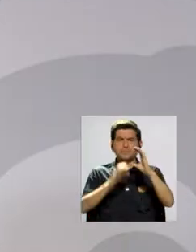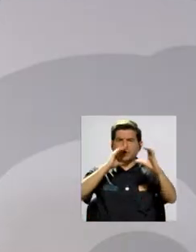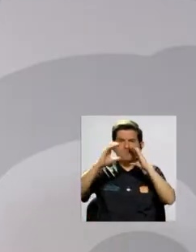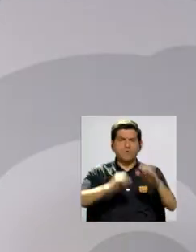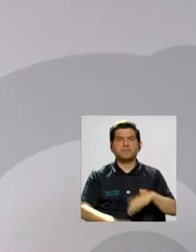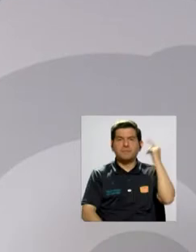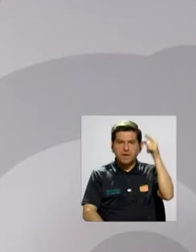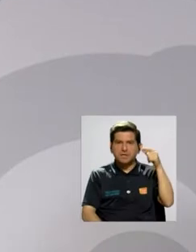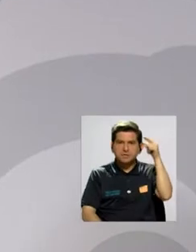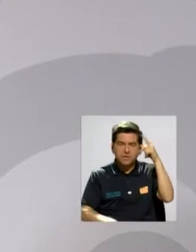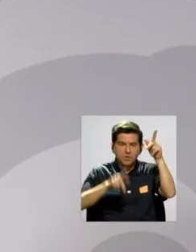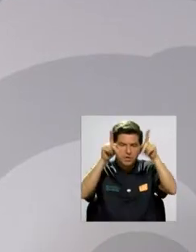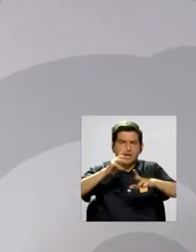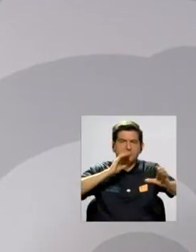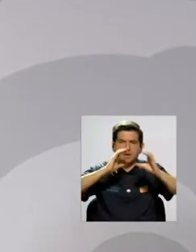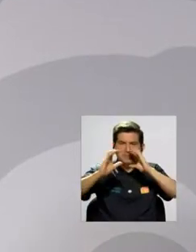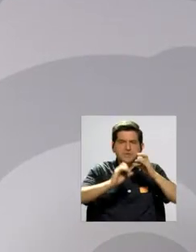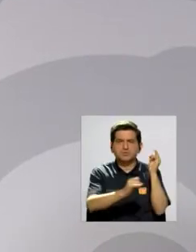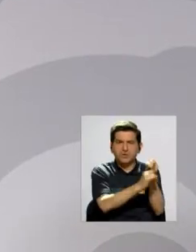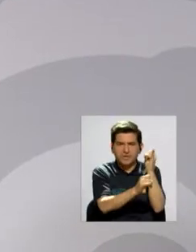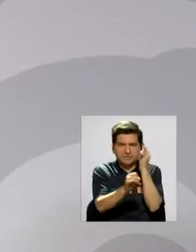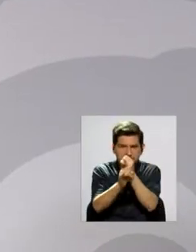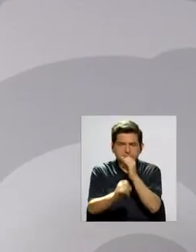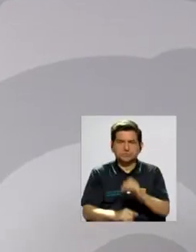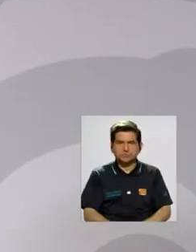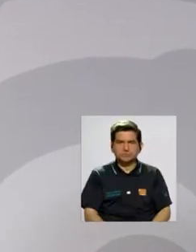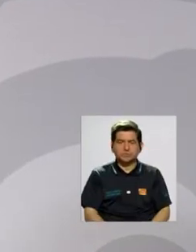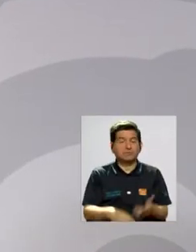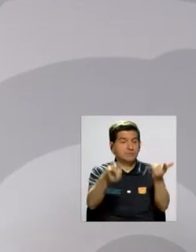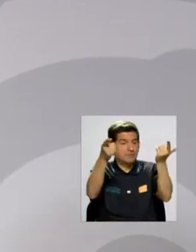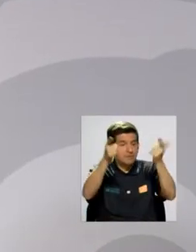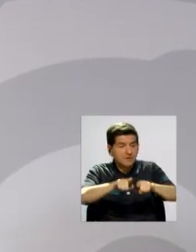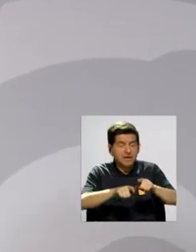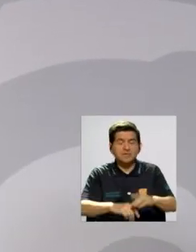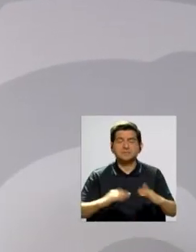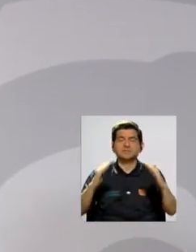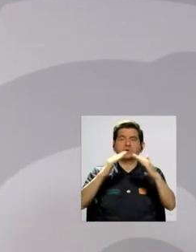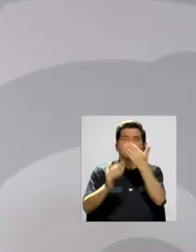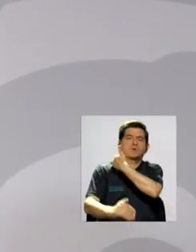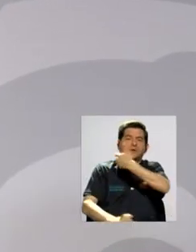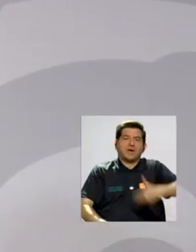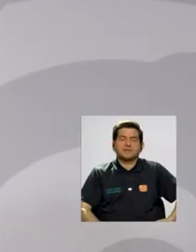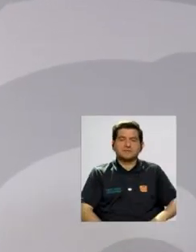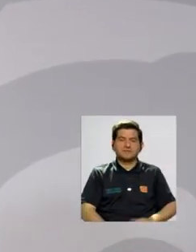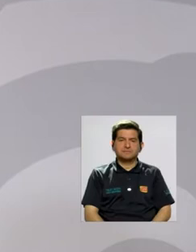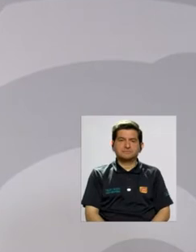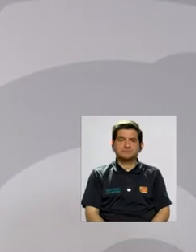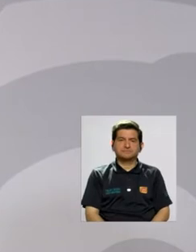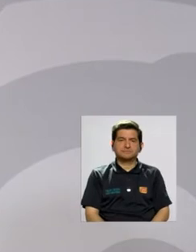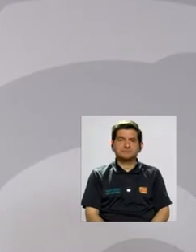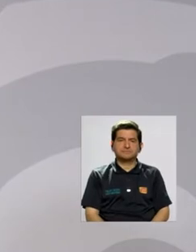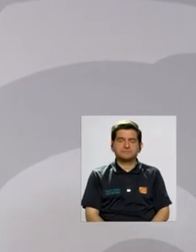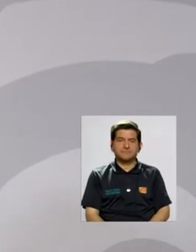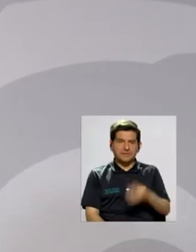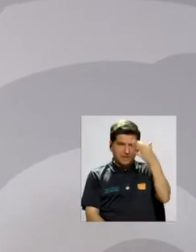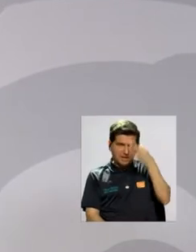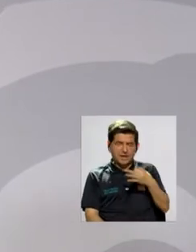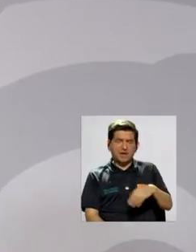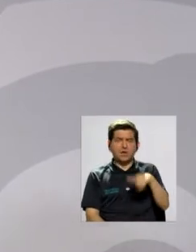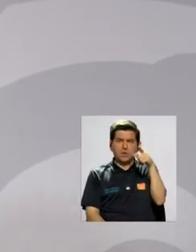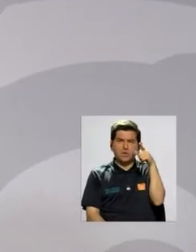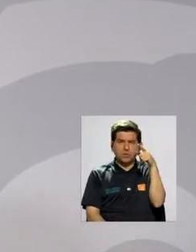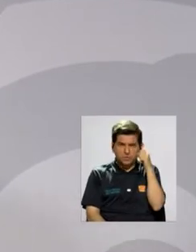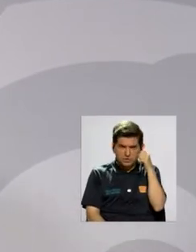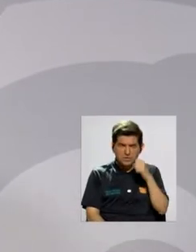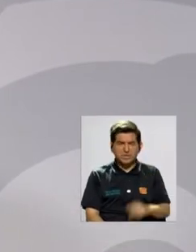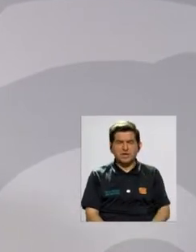por supuesto, quienes hacen comunicación institucional en el caso de la Casa Presidencial, porque creo que don Luis, en este caso, varias